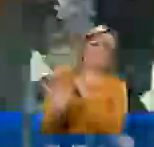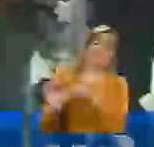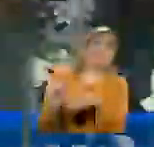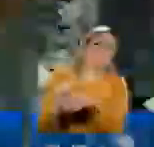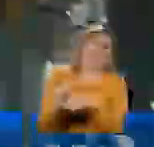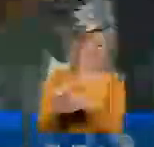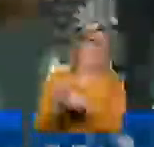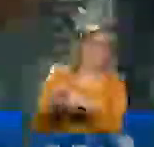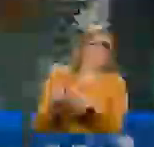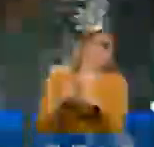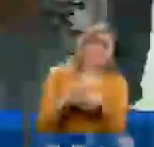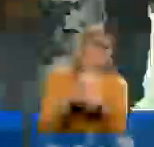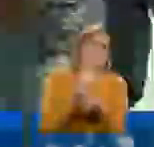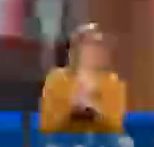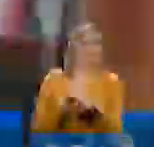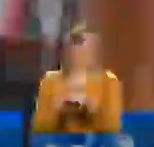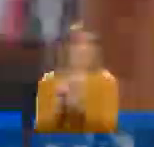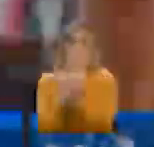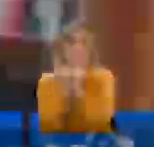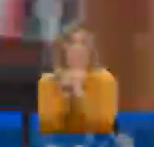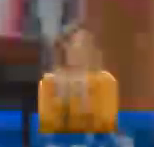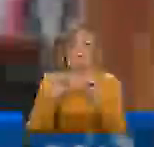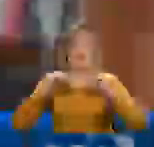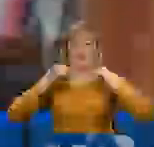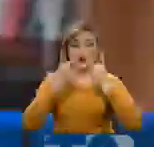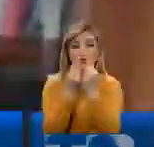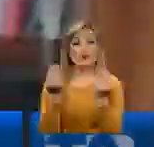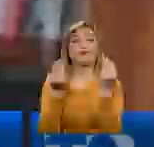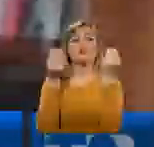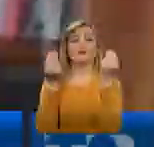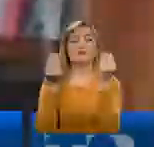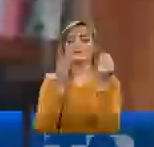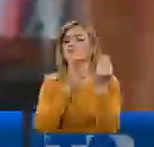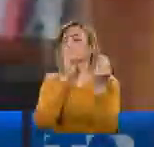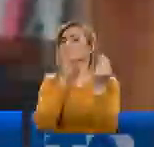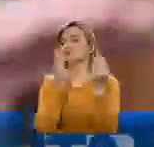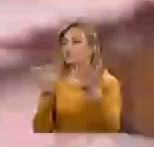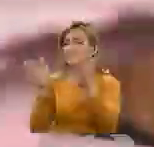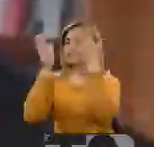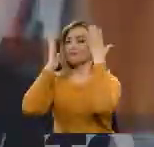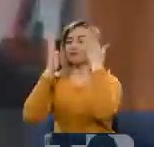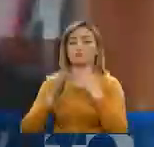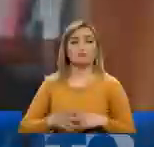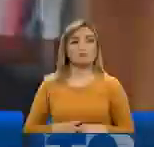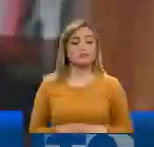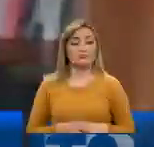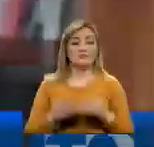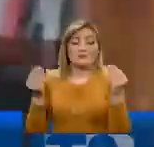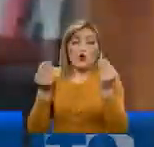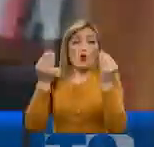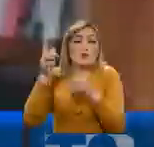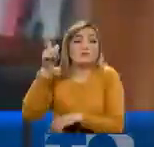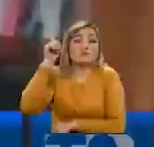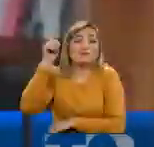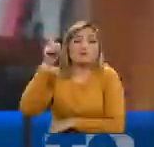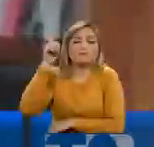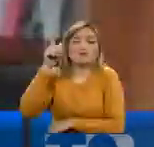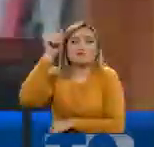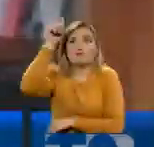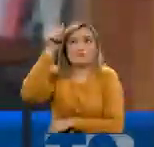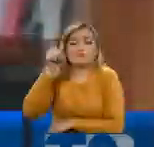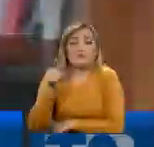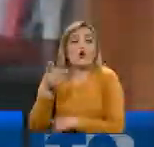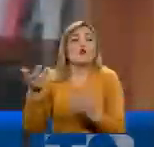ella tomar en cuenta a este grupo etario, no solo en tiempos electorales. Los jóvenes de ahora creen en un liderazgo horizontal, es